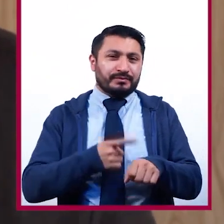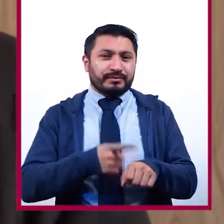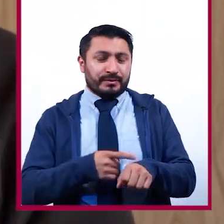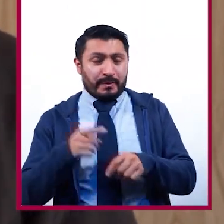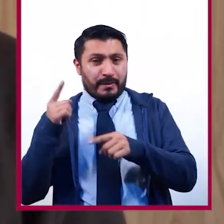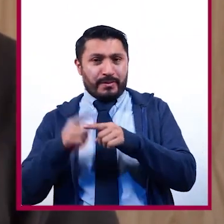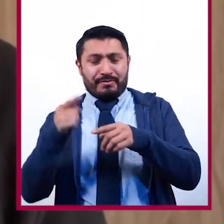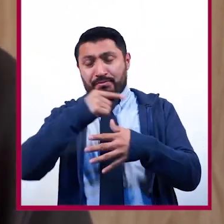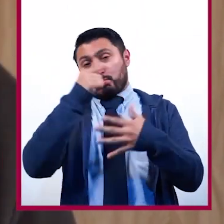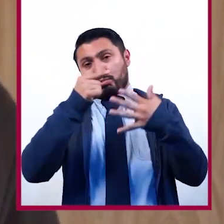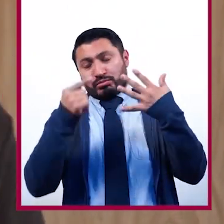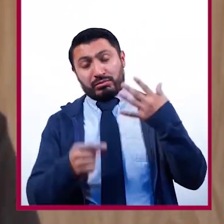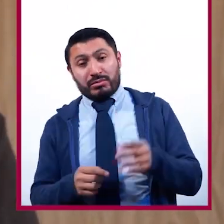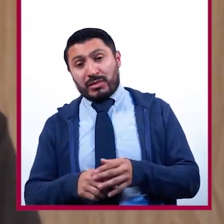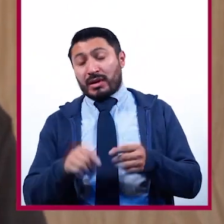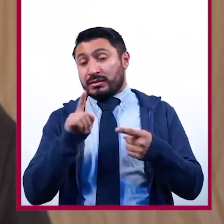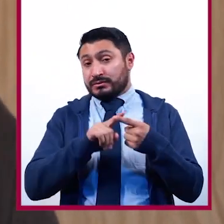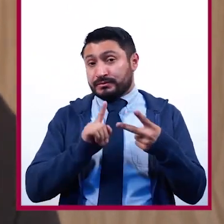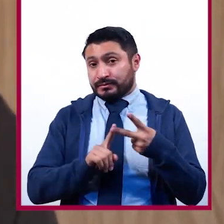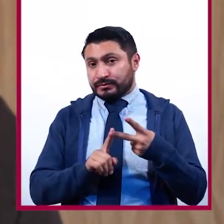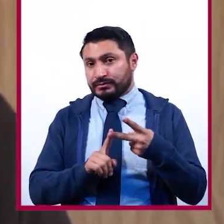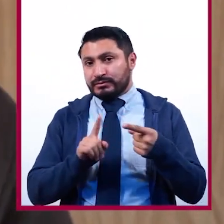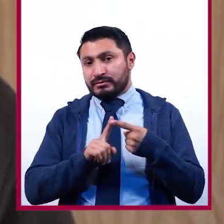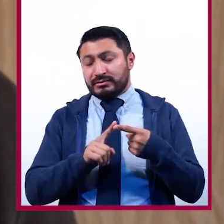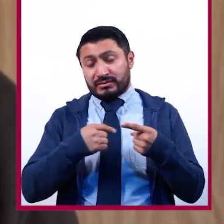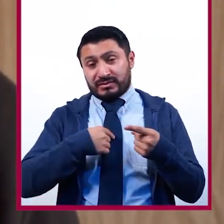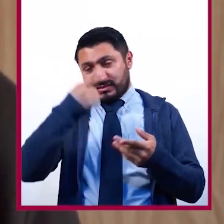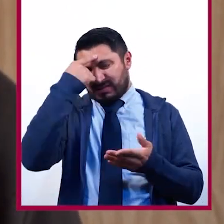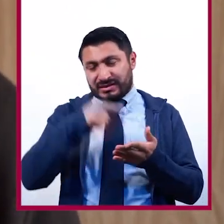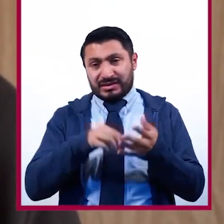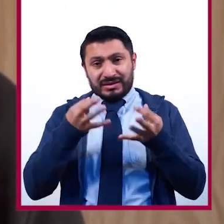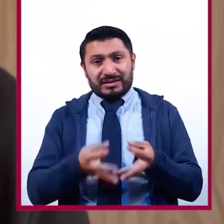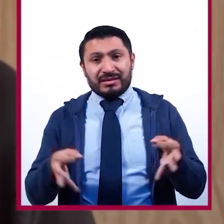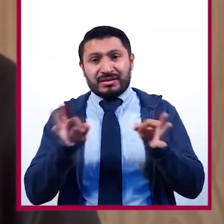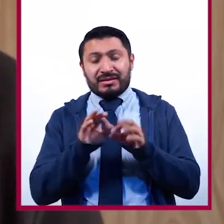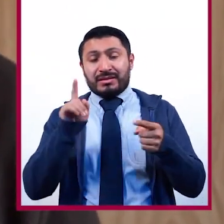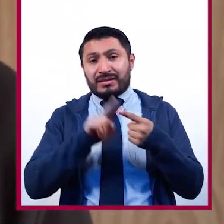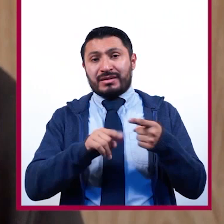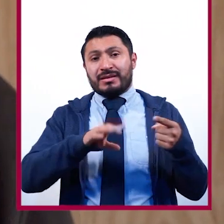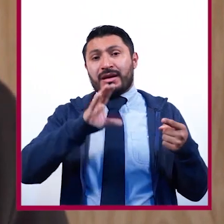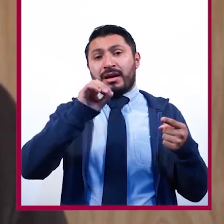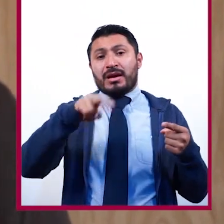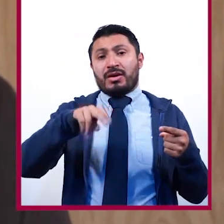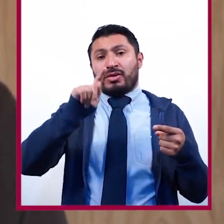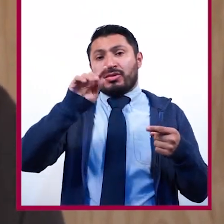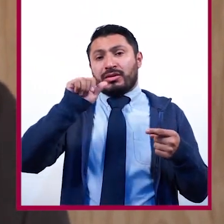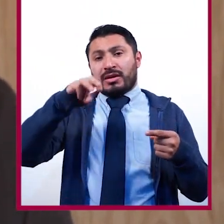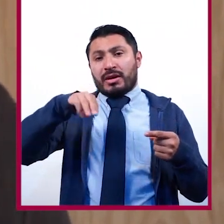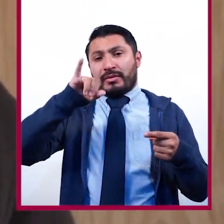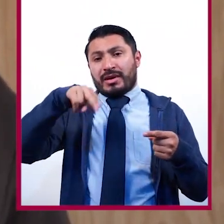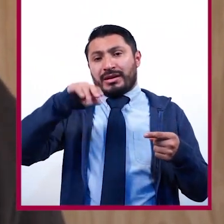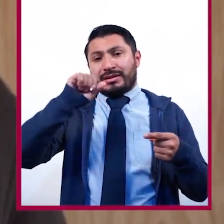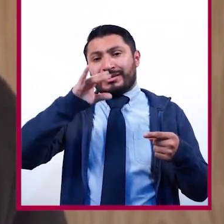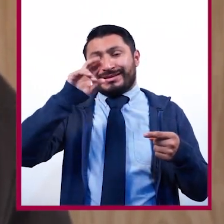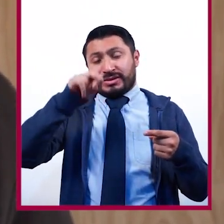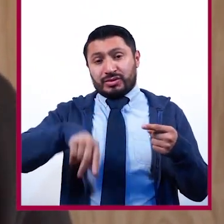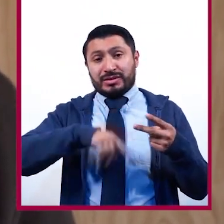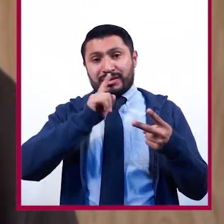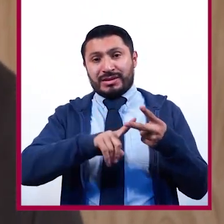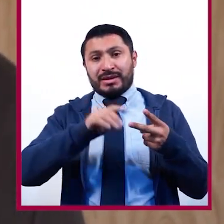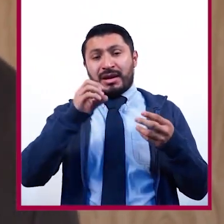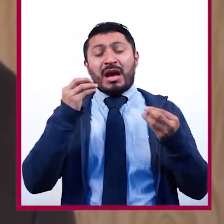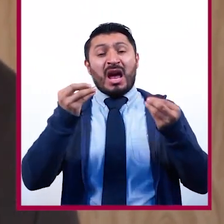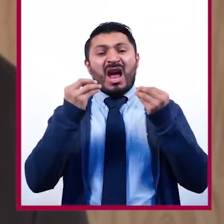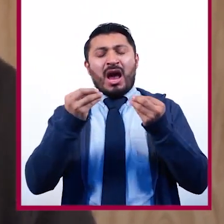varios factores. Dos de ellos son los que considero principales. Por un lado, la contaminación y por otro lado, la